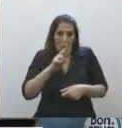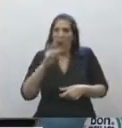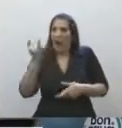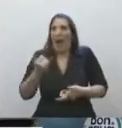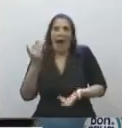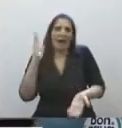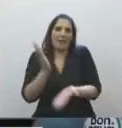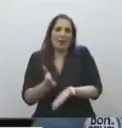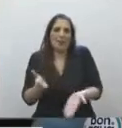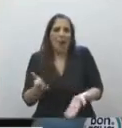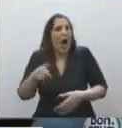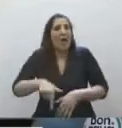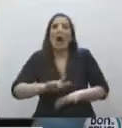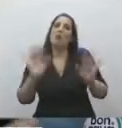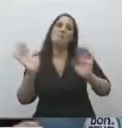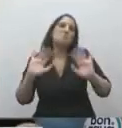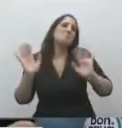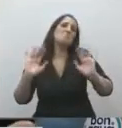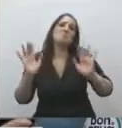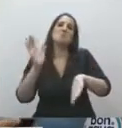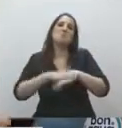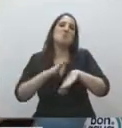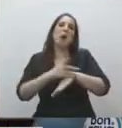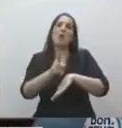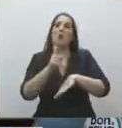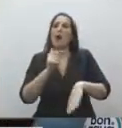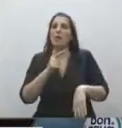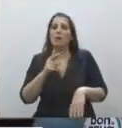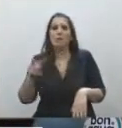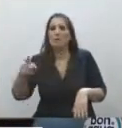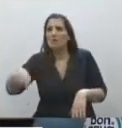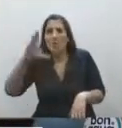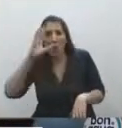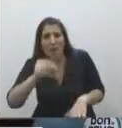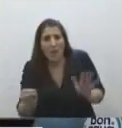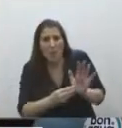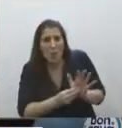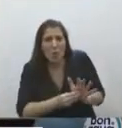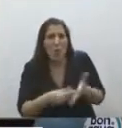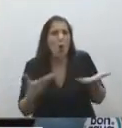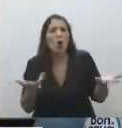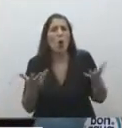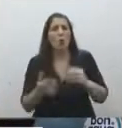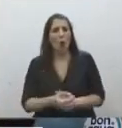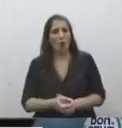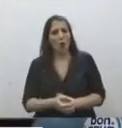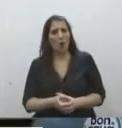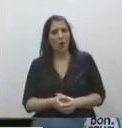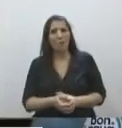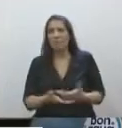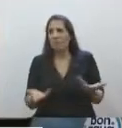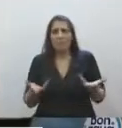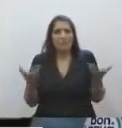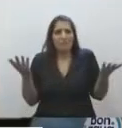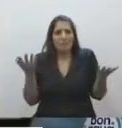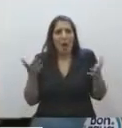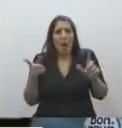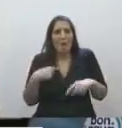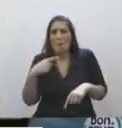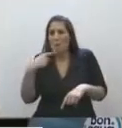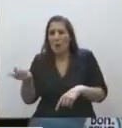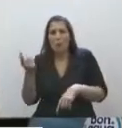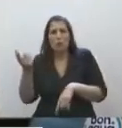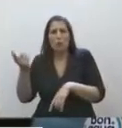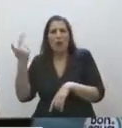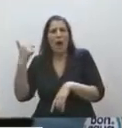nena de 14 años que queda embarazada del primo de 17, la solución que pretende dar el Estado es: no te preocupes, te